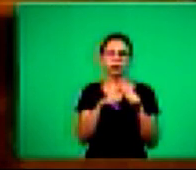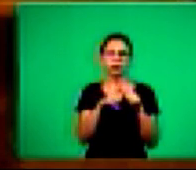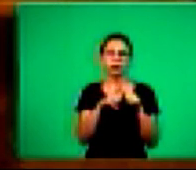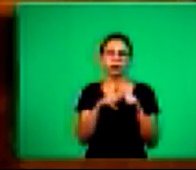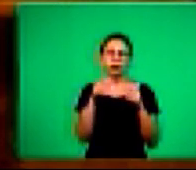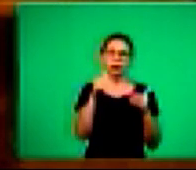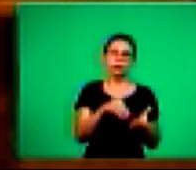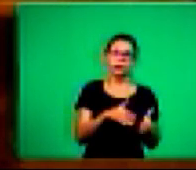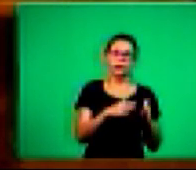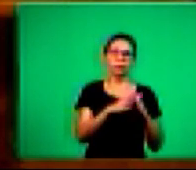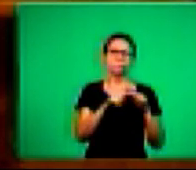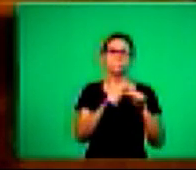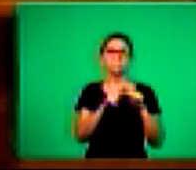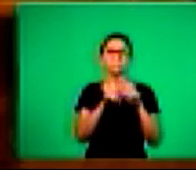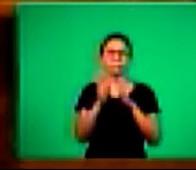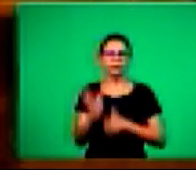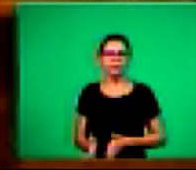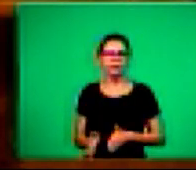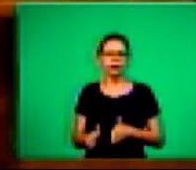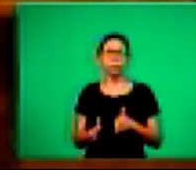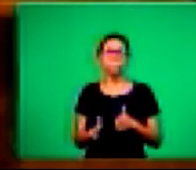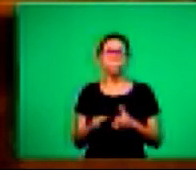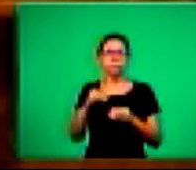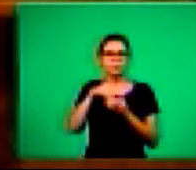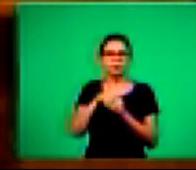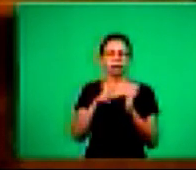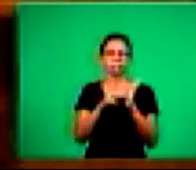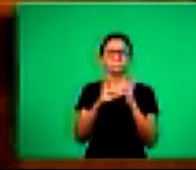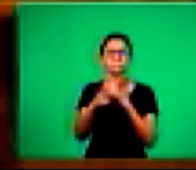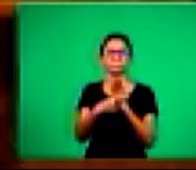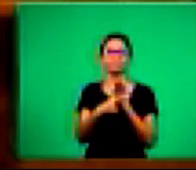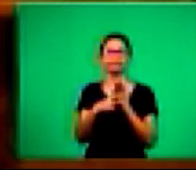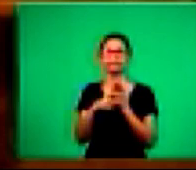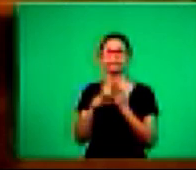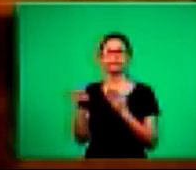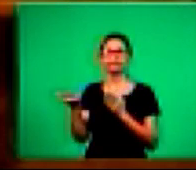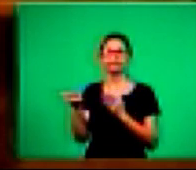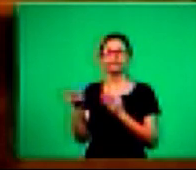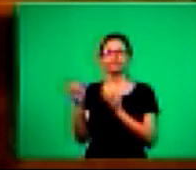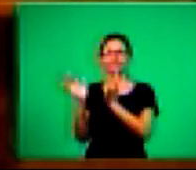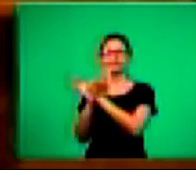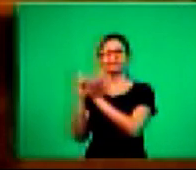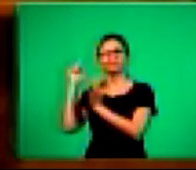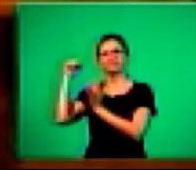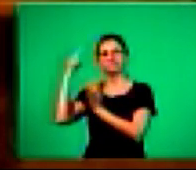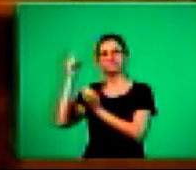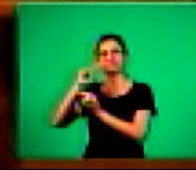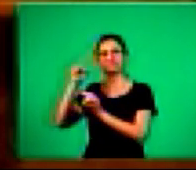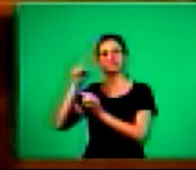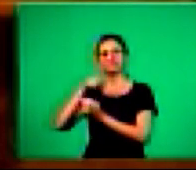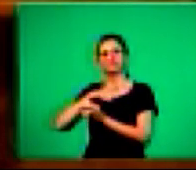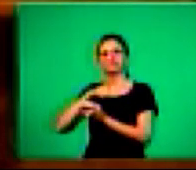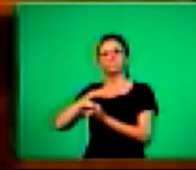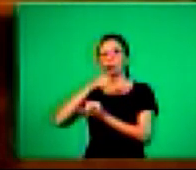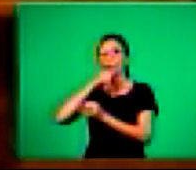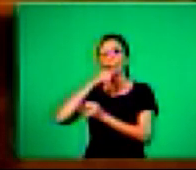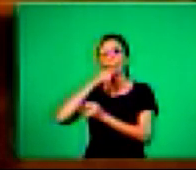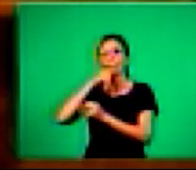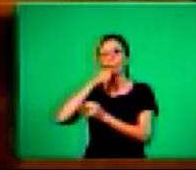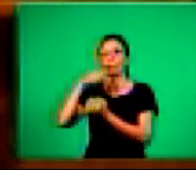en la parábola de las diez vírgenes no llevaron aceite en sus vasijas